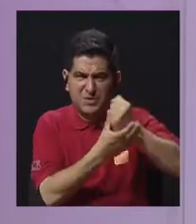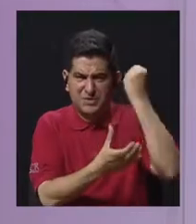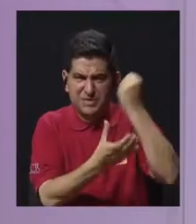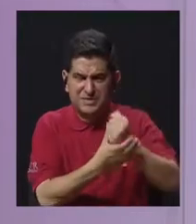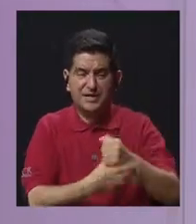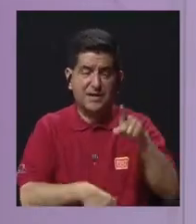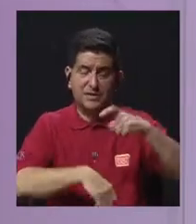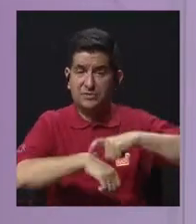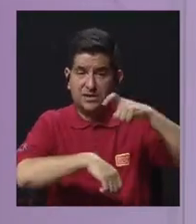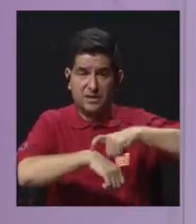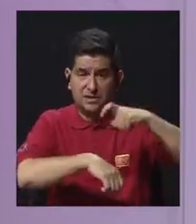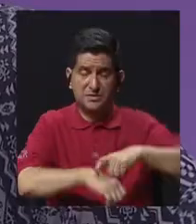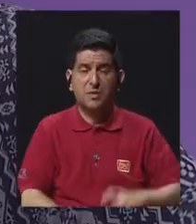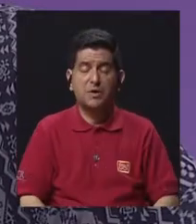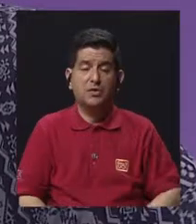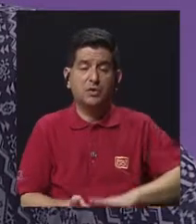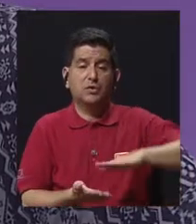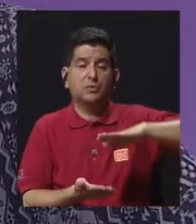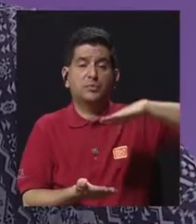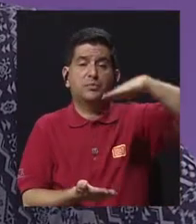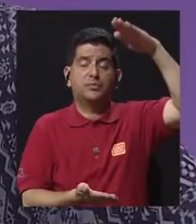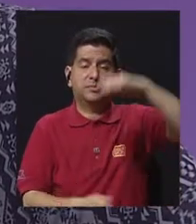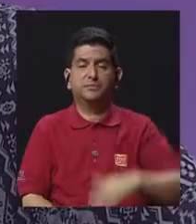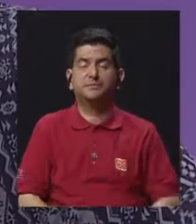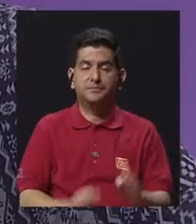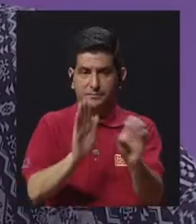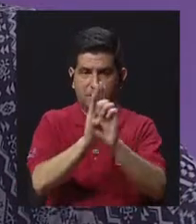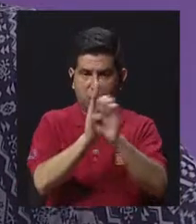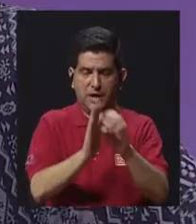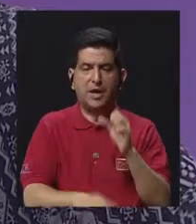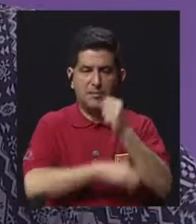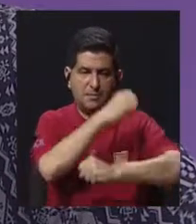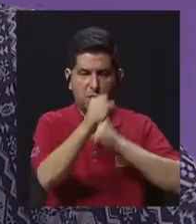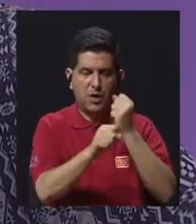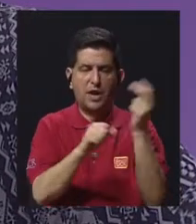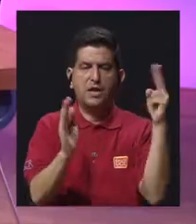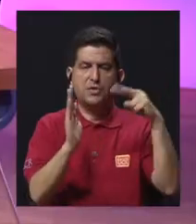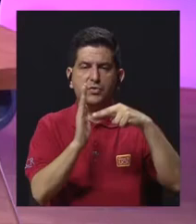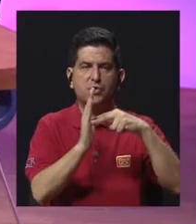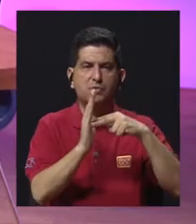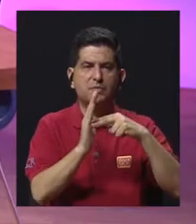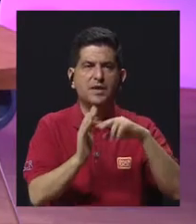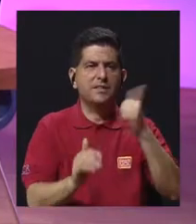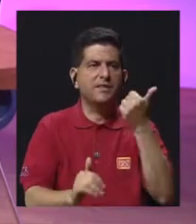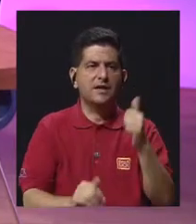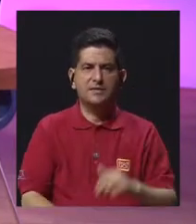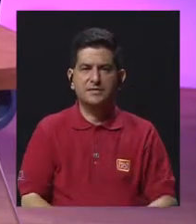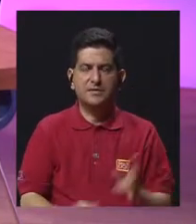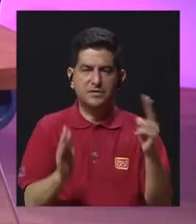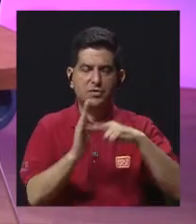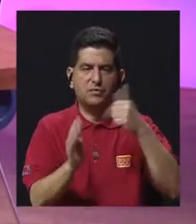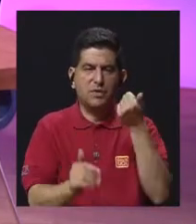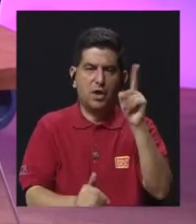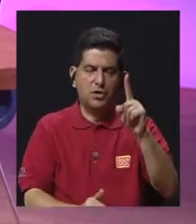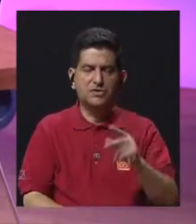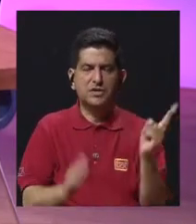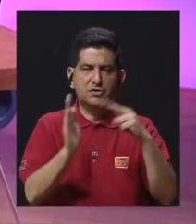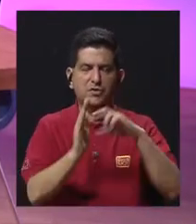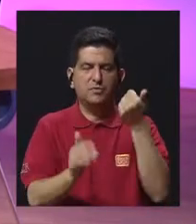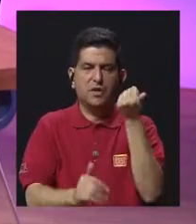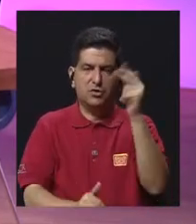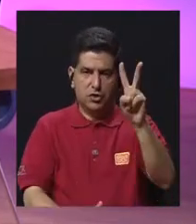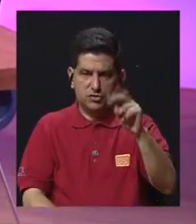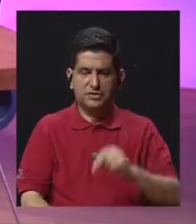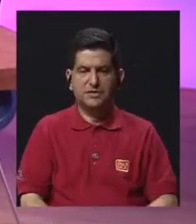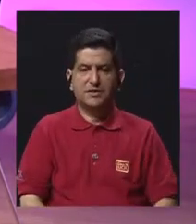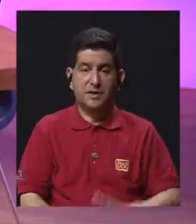cómo disminuir los asesinatos, sobre todo, que en aquel momento estaban muy incrementados. Por ejemplo, en el año 2000, entre